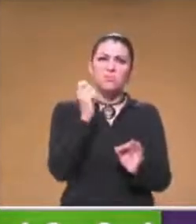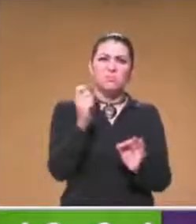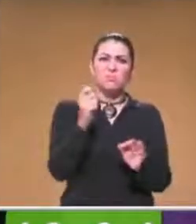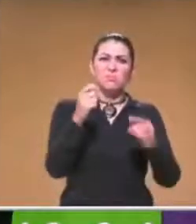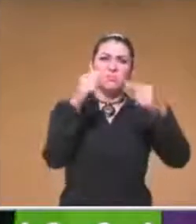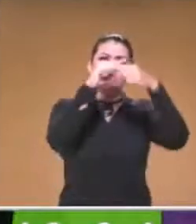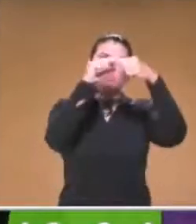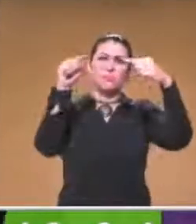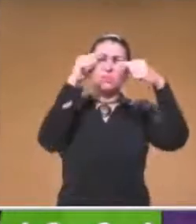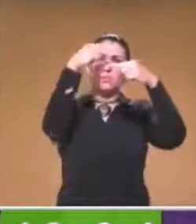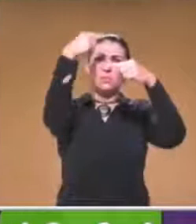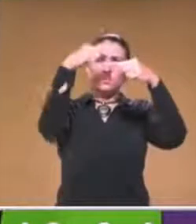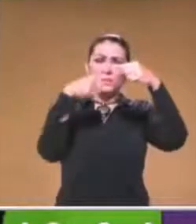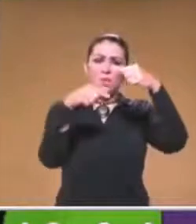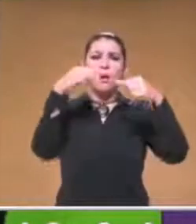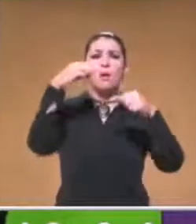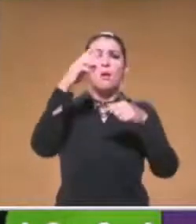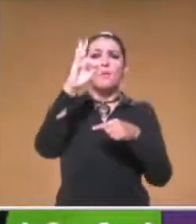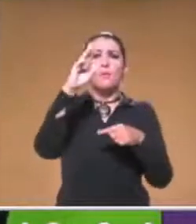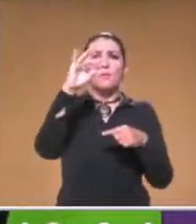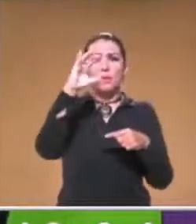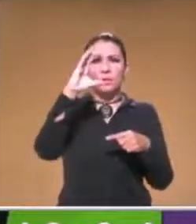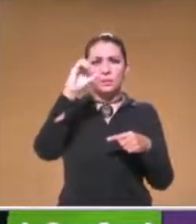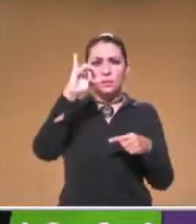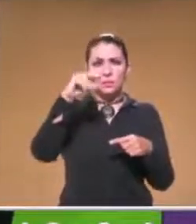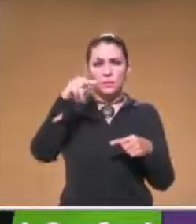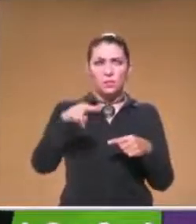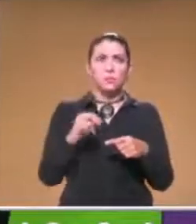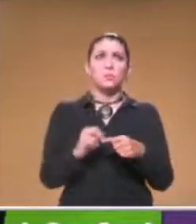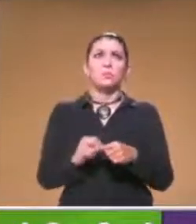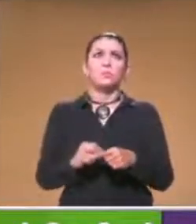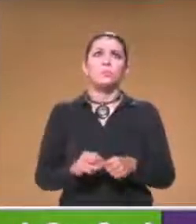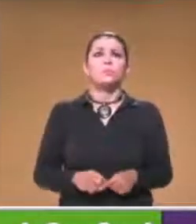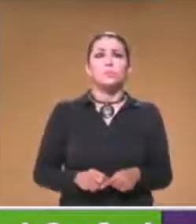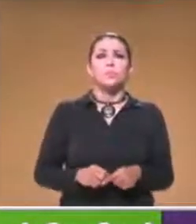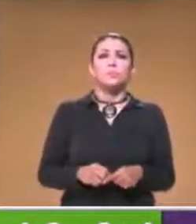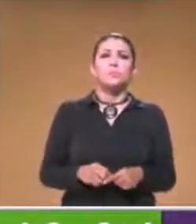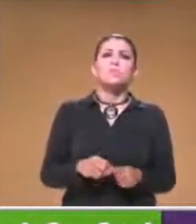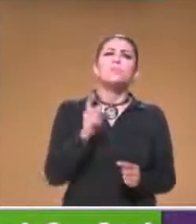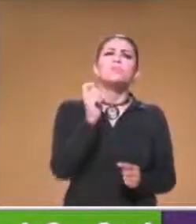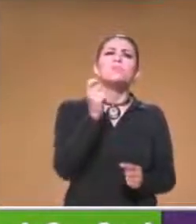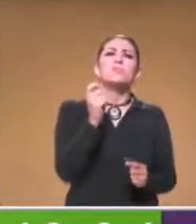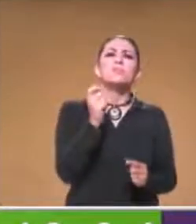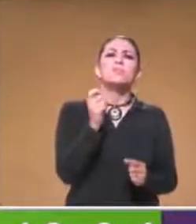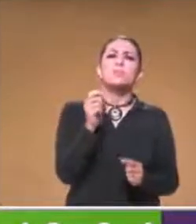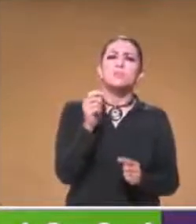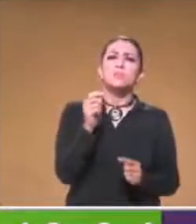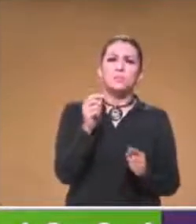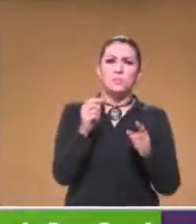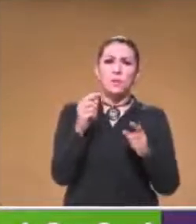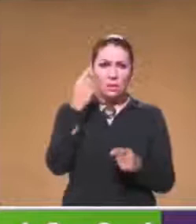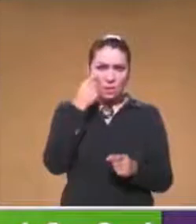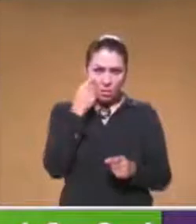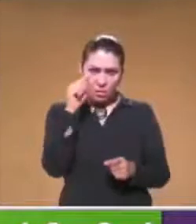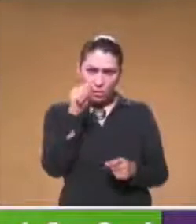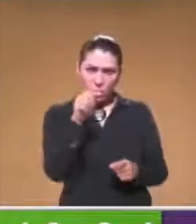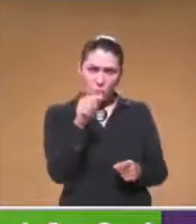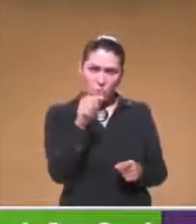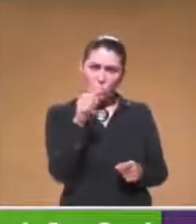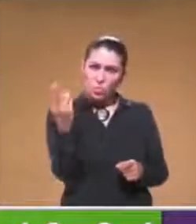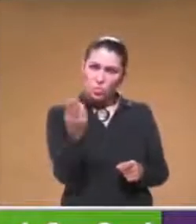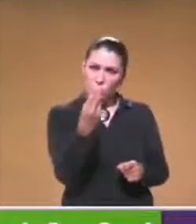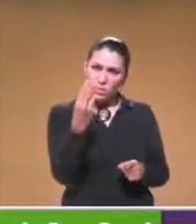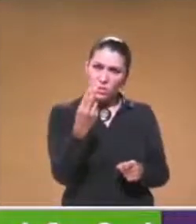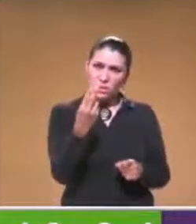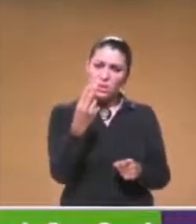ella tenemos que la fracción en su mínima expresión significa, por ejemplo, algunos de ustedes han escrito